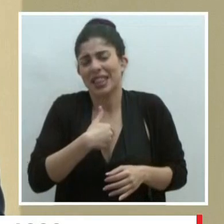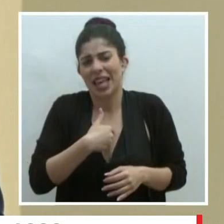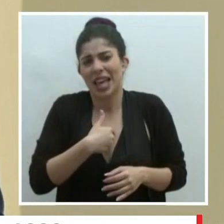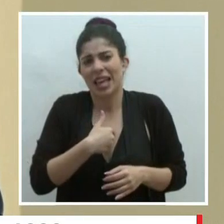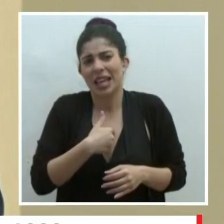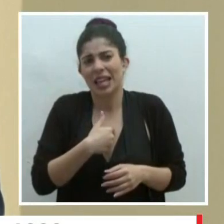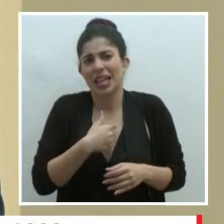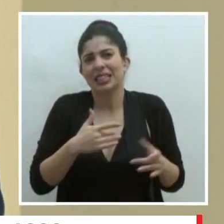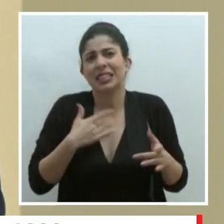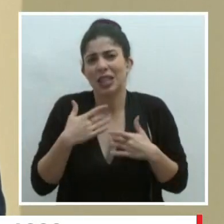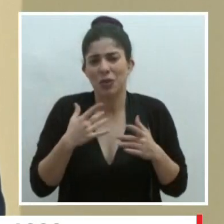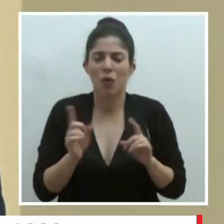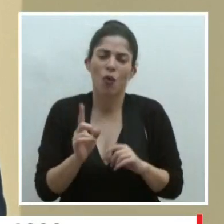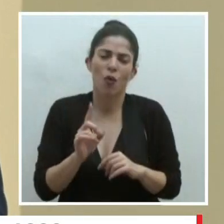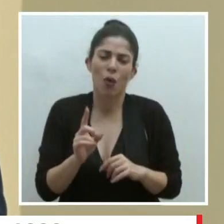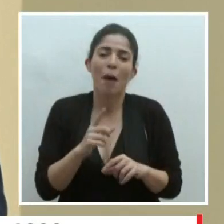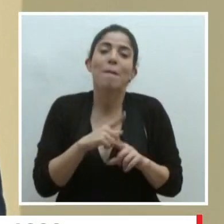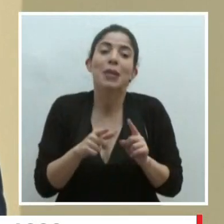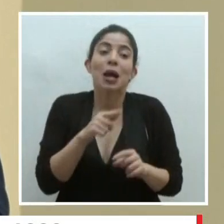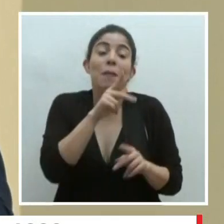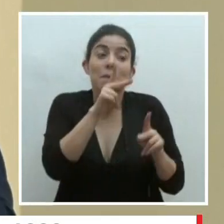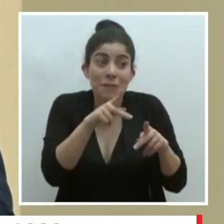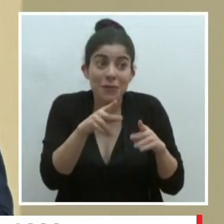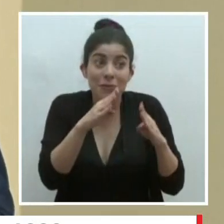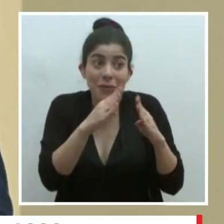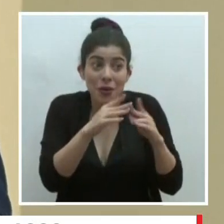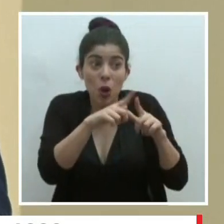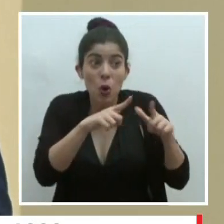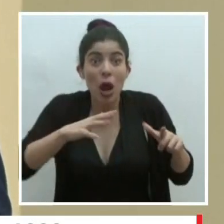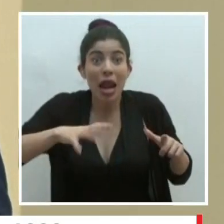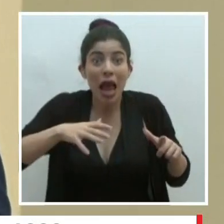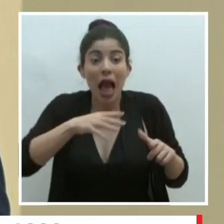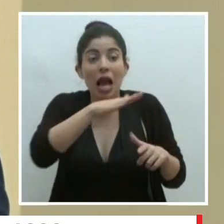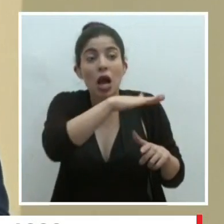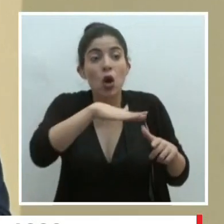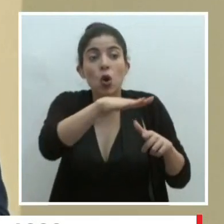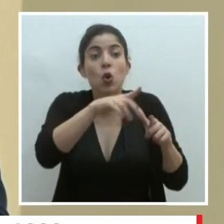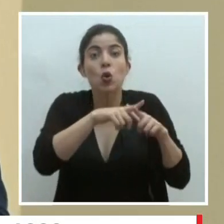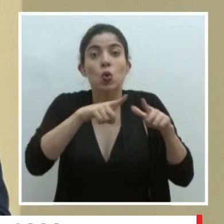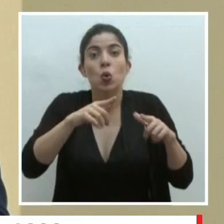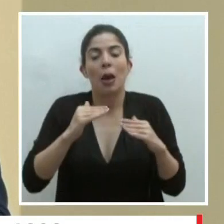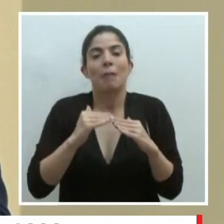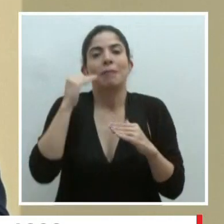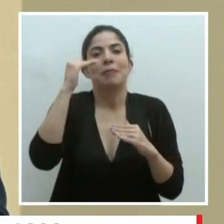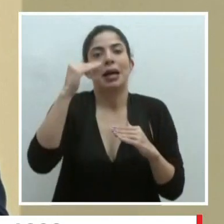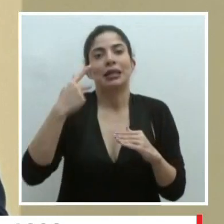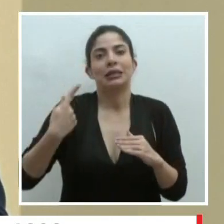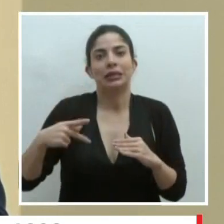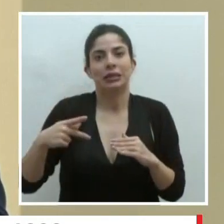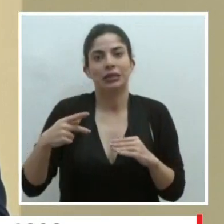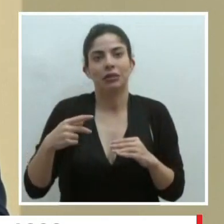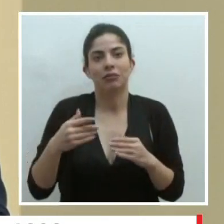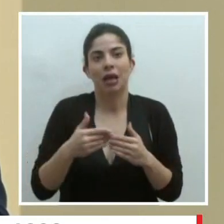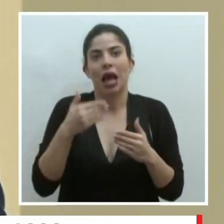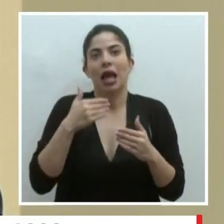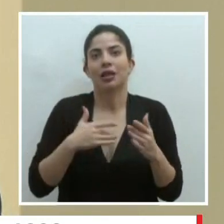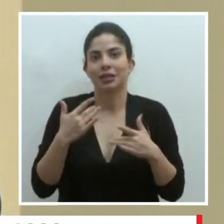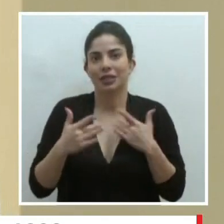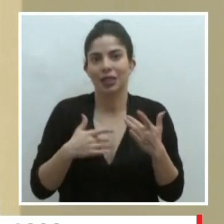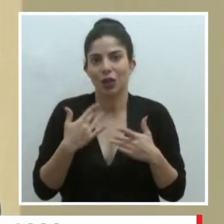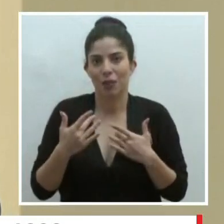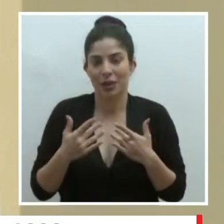de presintomático, pero obviamente la probabilidad en esos lugares está aumentada en estos momentos de tener un estatus presintomático, que